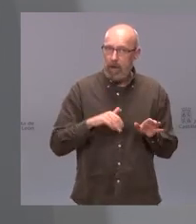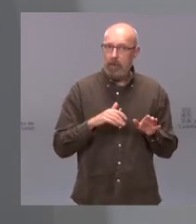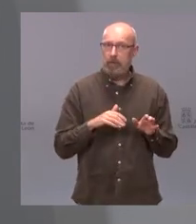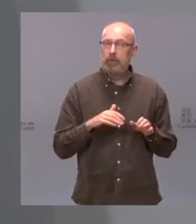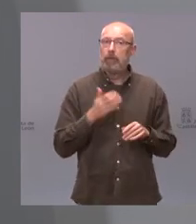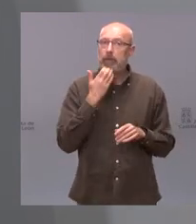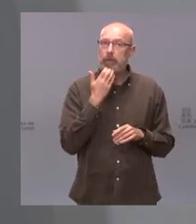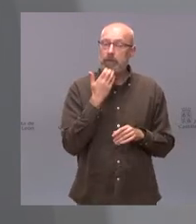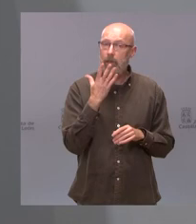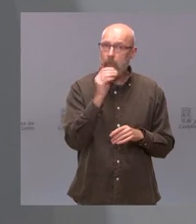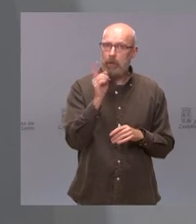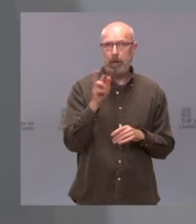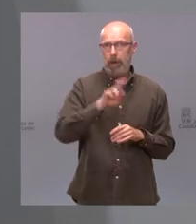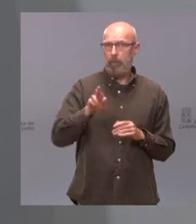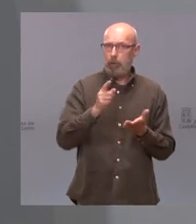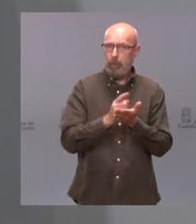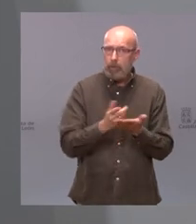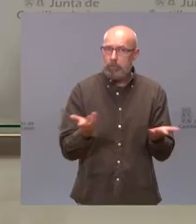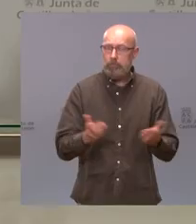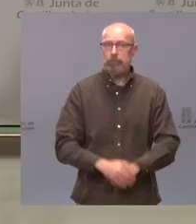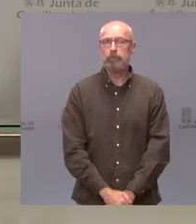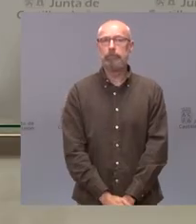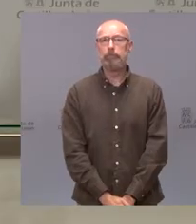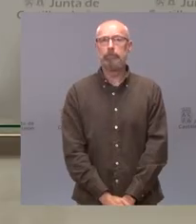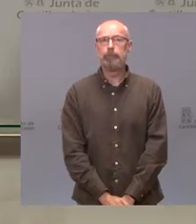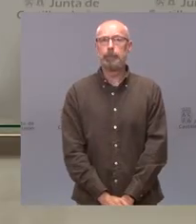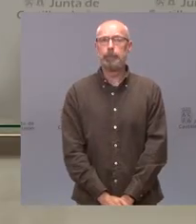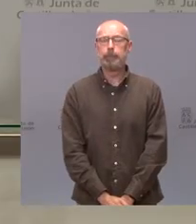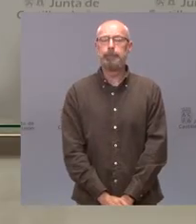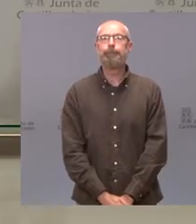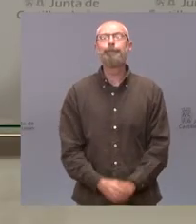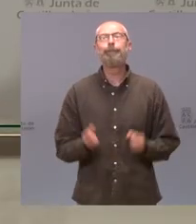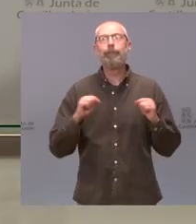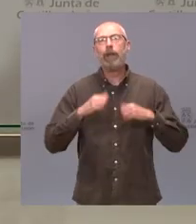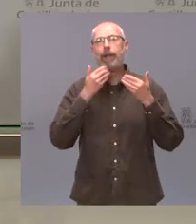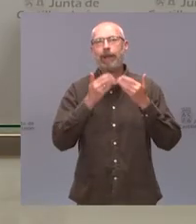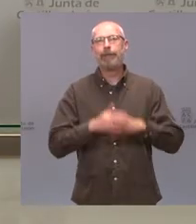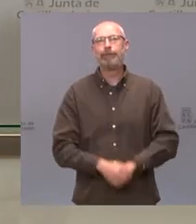dispuesto a repetirlo. De acuerdo, gracias.